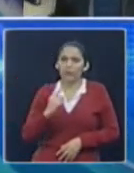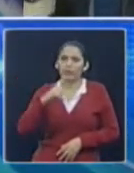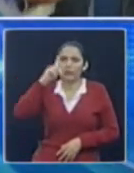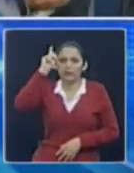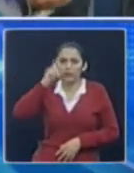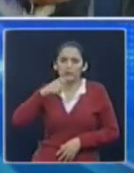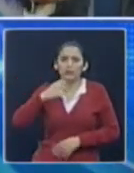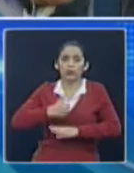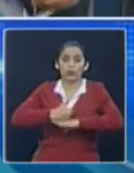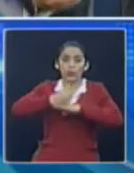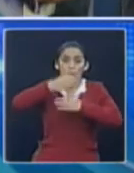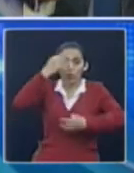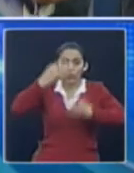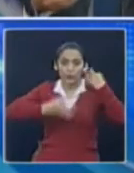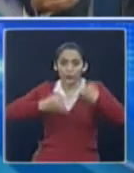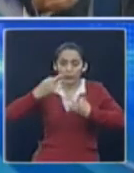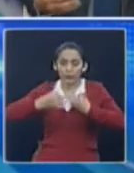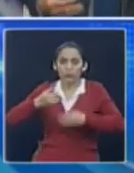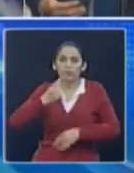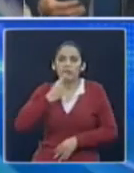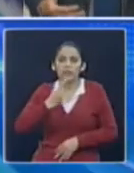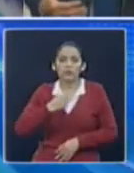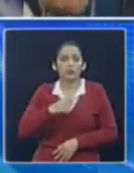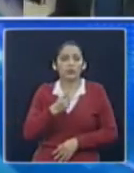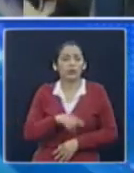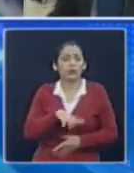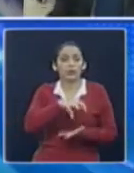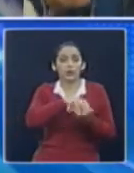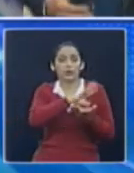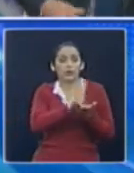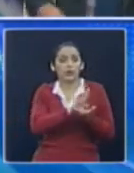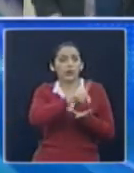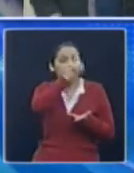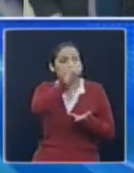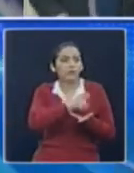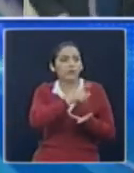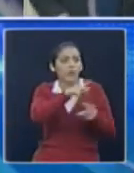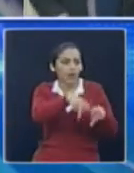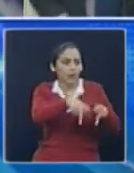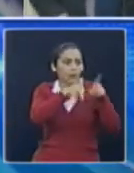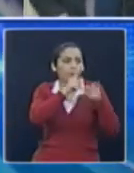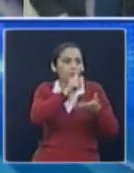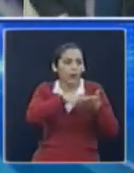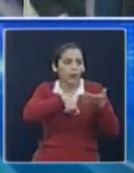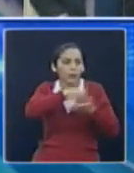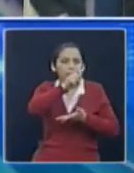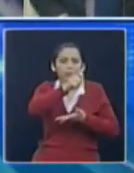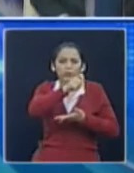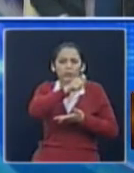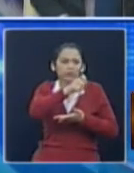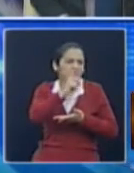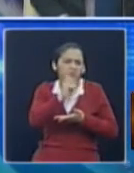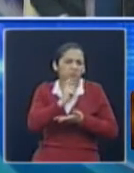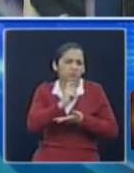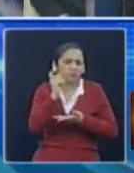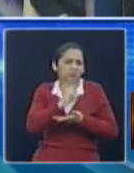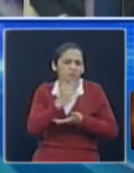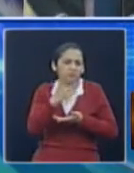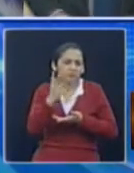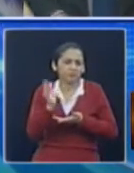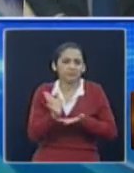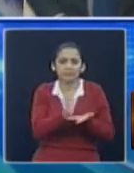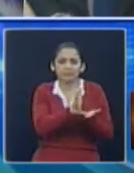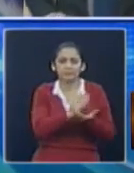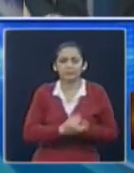no hace falta la autorización de la Asamblea Nacional. ¿Por qué? Bienvenido, buenos días. Mil gracias. Mire, el sistema penal